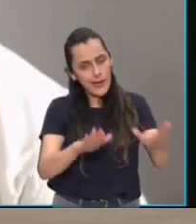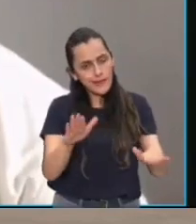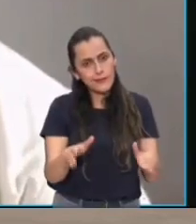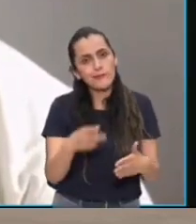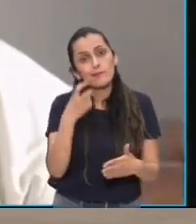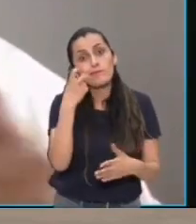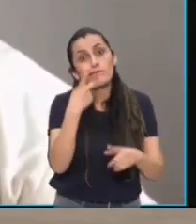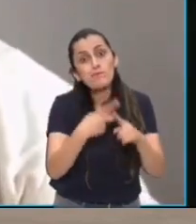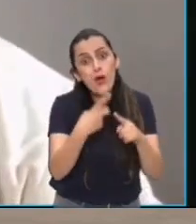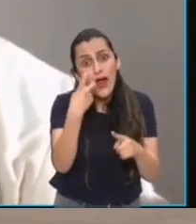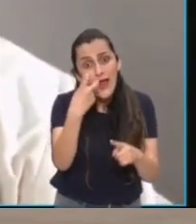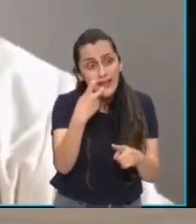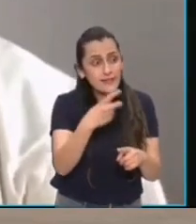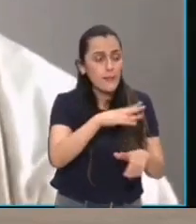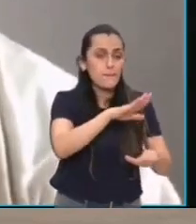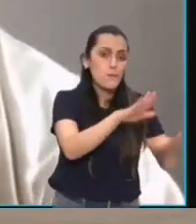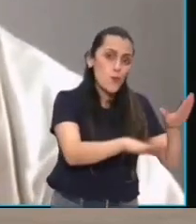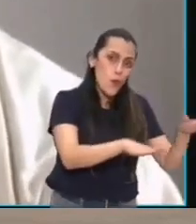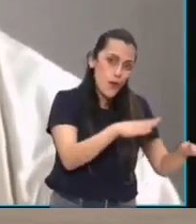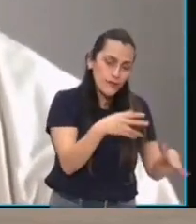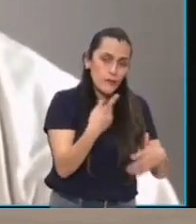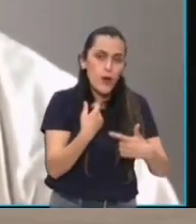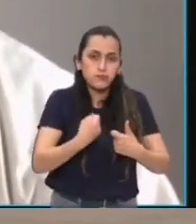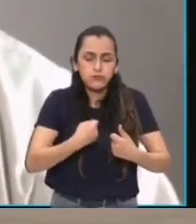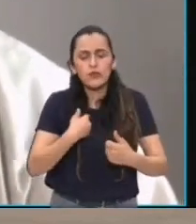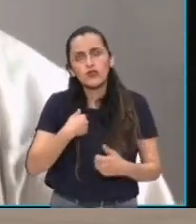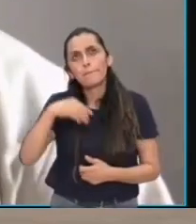en realidad, pienso que si